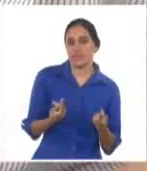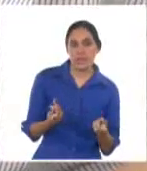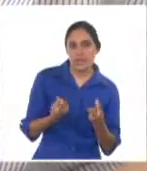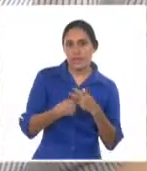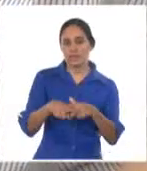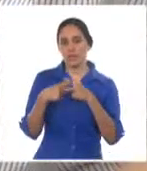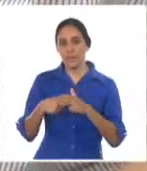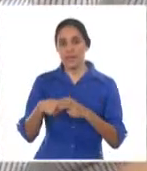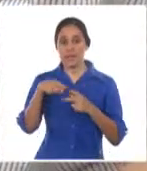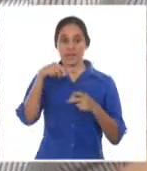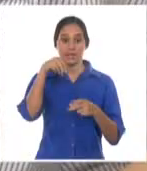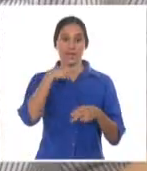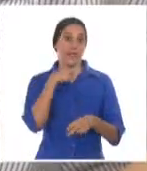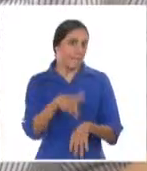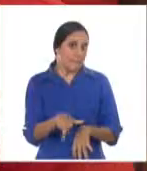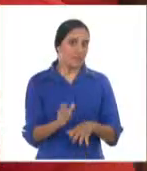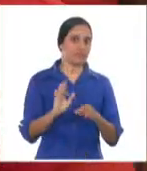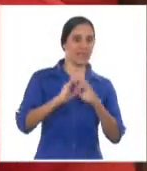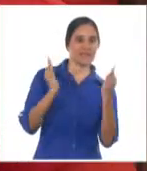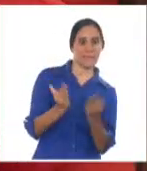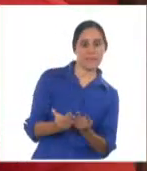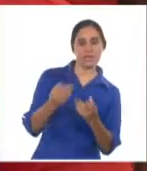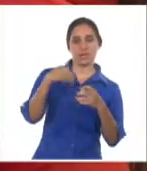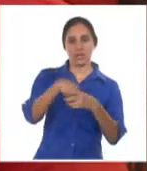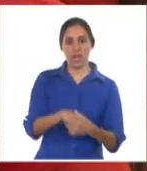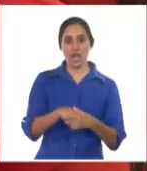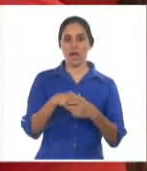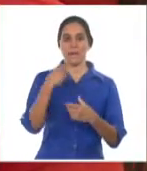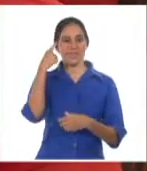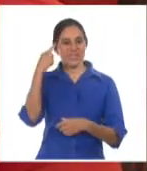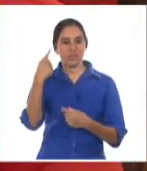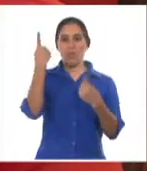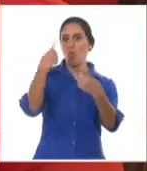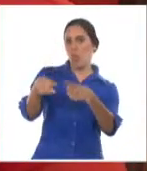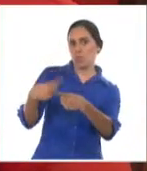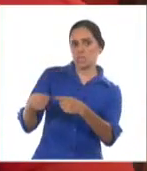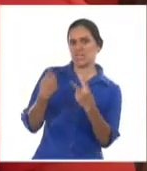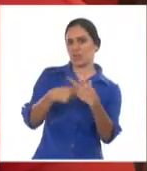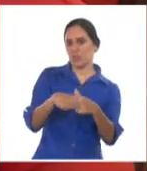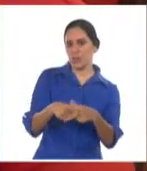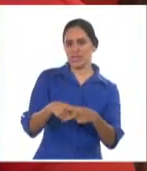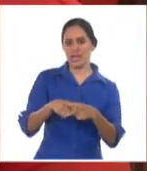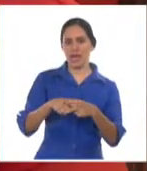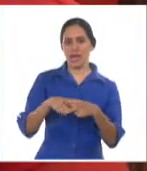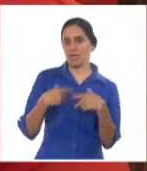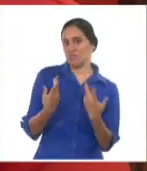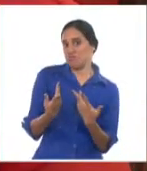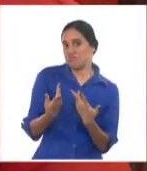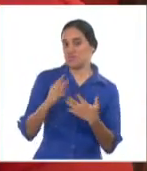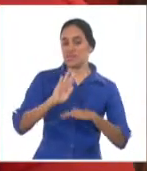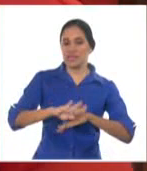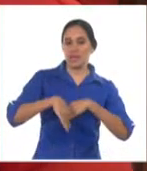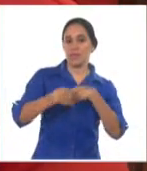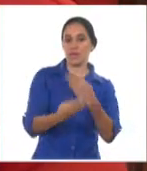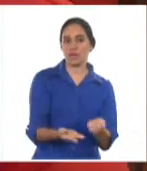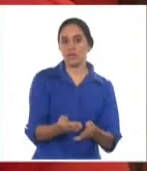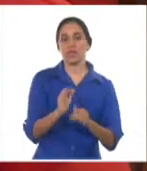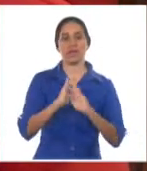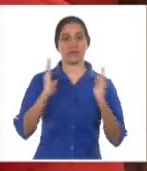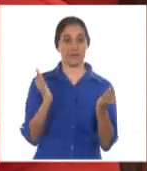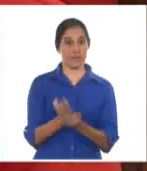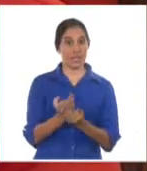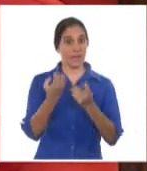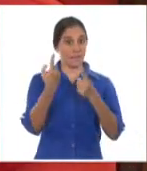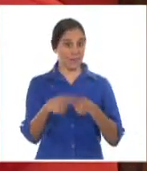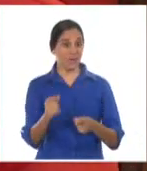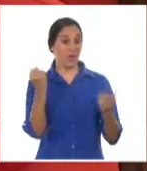familias. Nosotros pensamos que hay cosas que son al interior de la familia. Y entonces, Juan, ahí está orientado también, está probado, que cuando tú